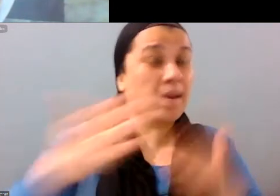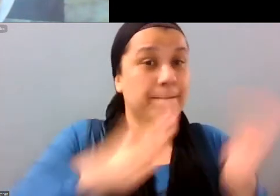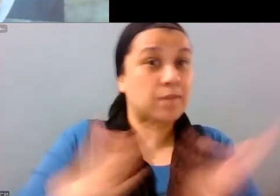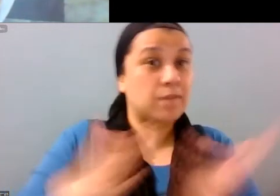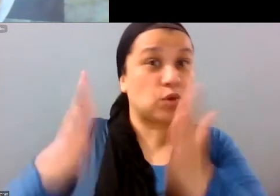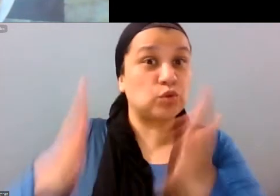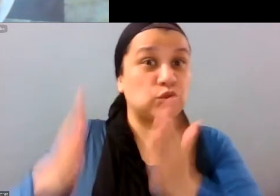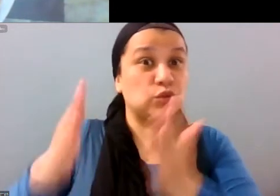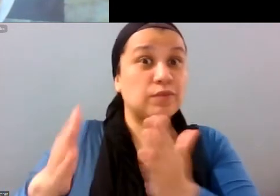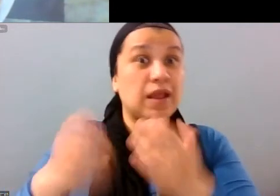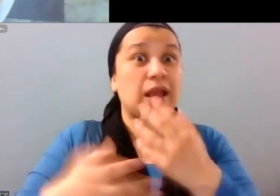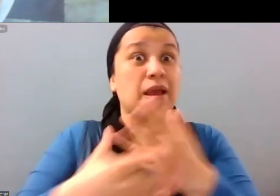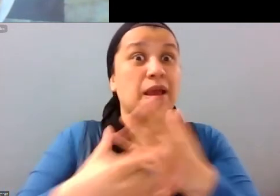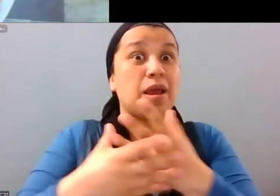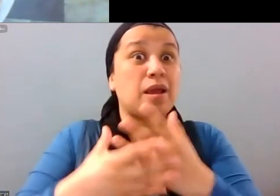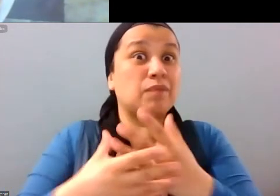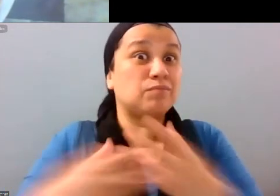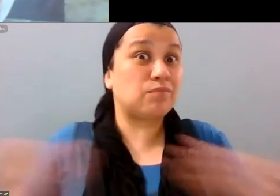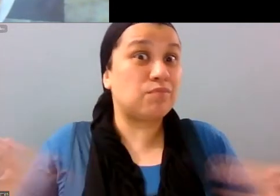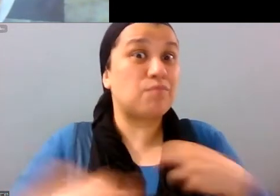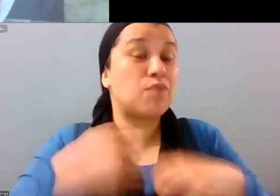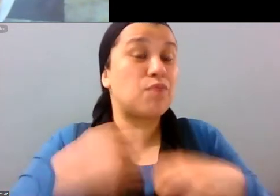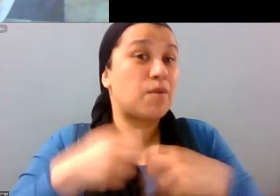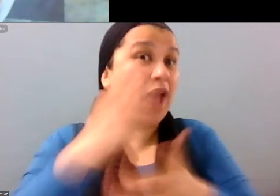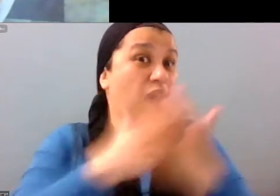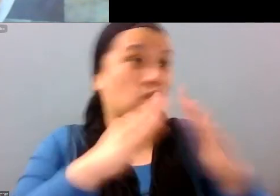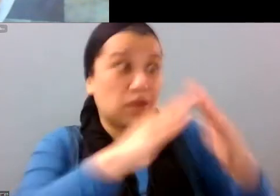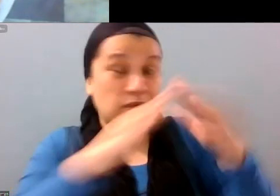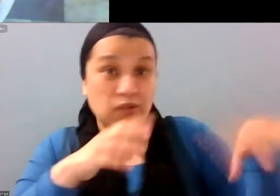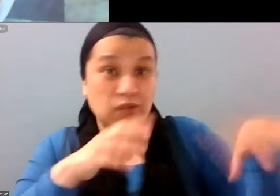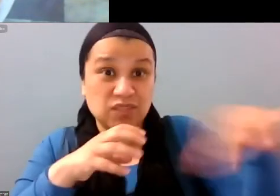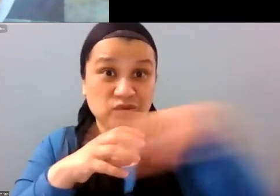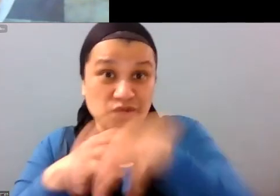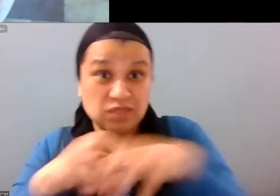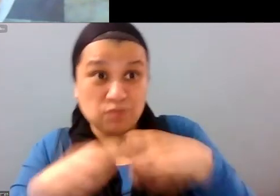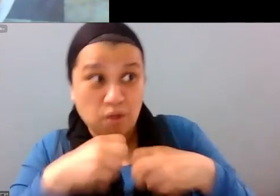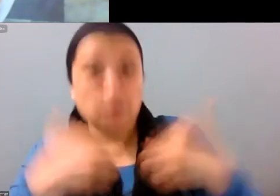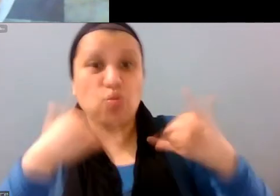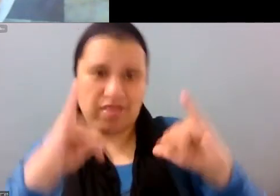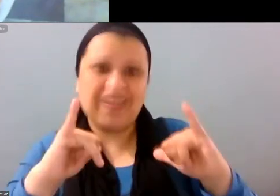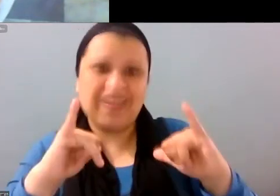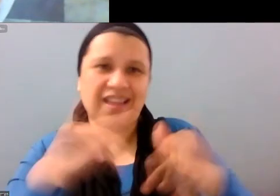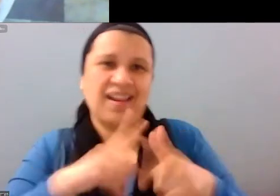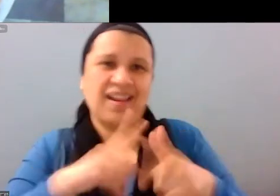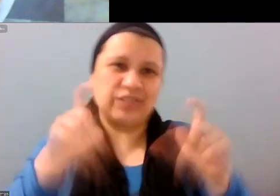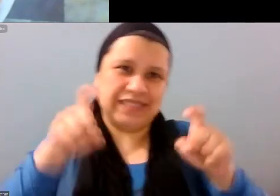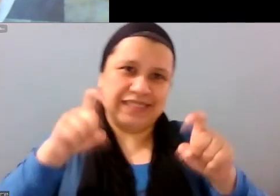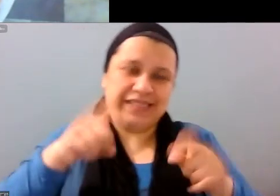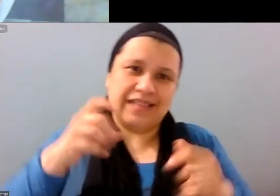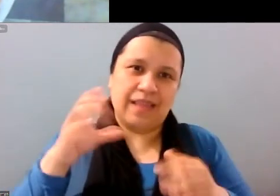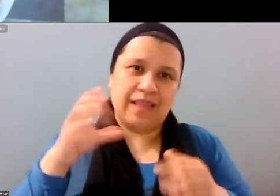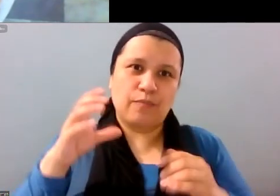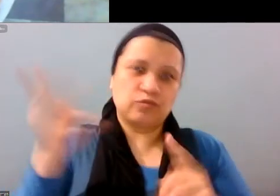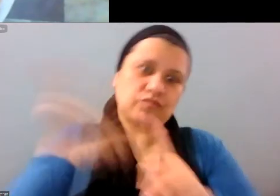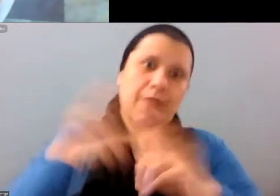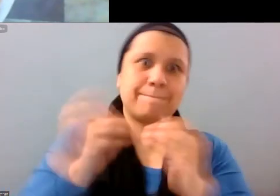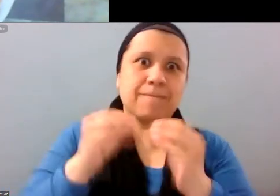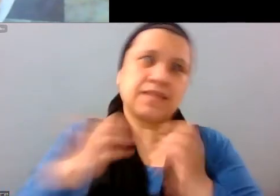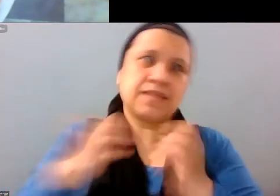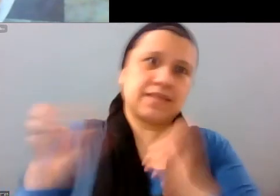limitaciones que se hayan generado sobre algunas poblaciones este año y entonces pues todas las estrategias estarán estarán a disposición de